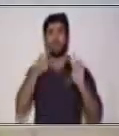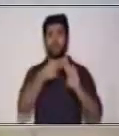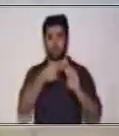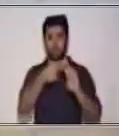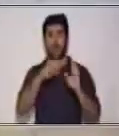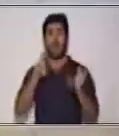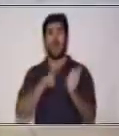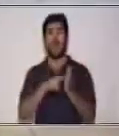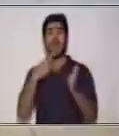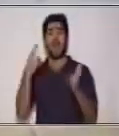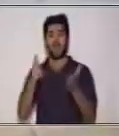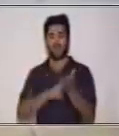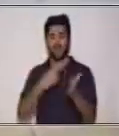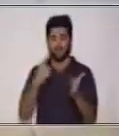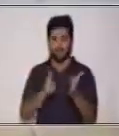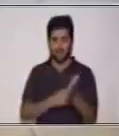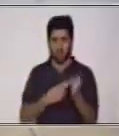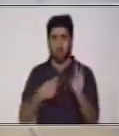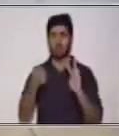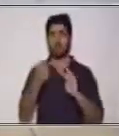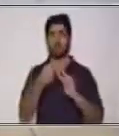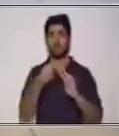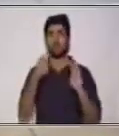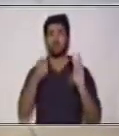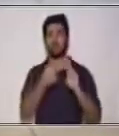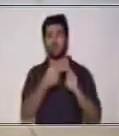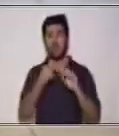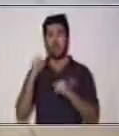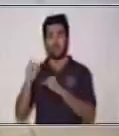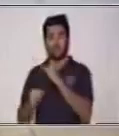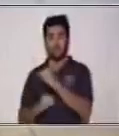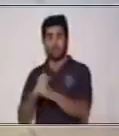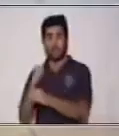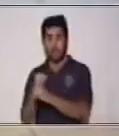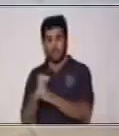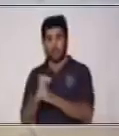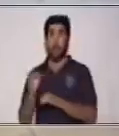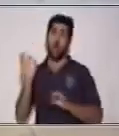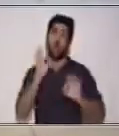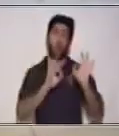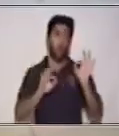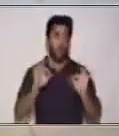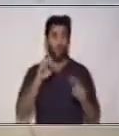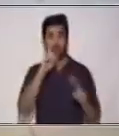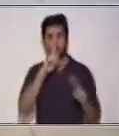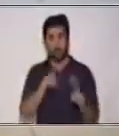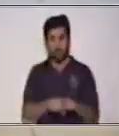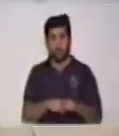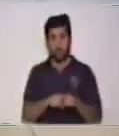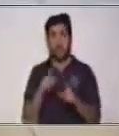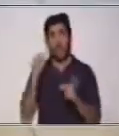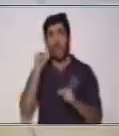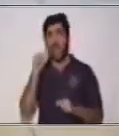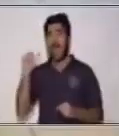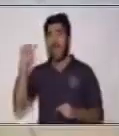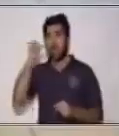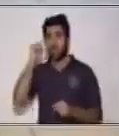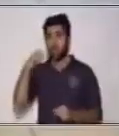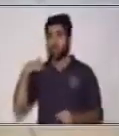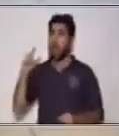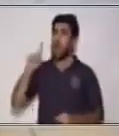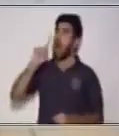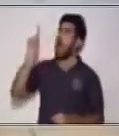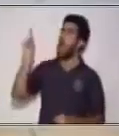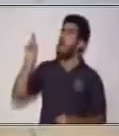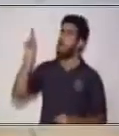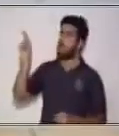revistas, podemos utilizar también internet o inclusive con un adulto cercano podríamos